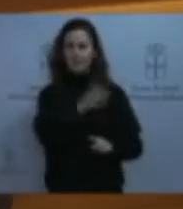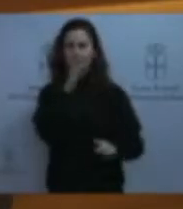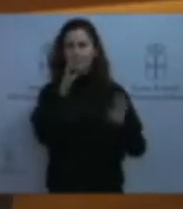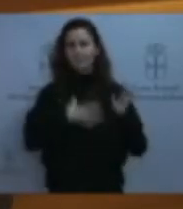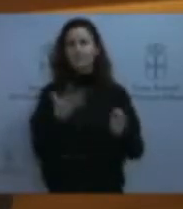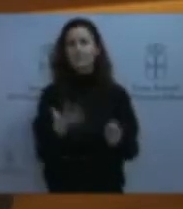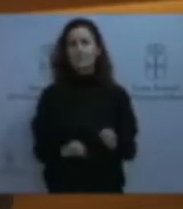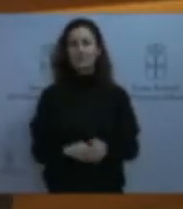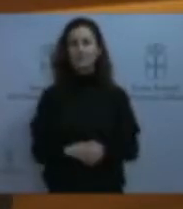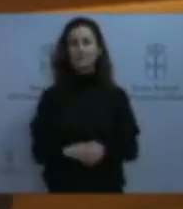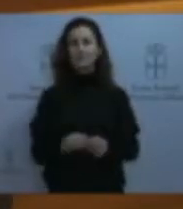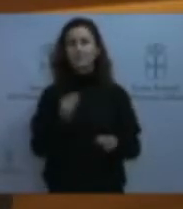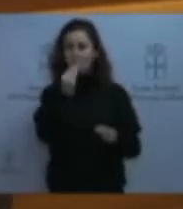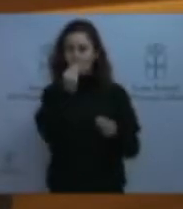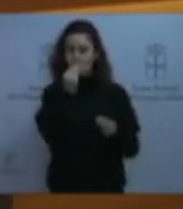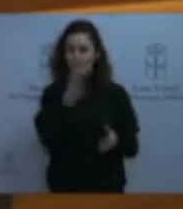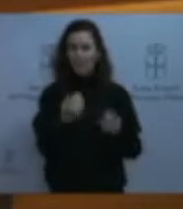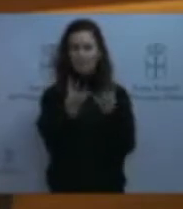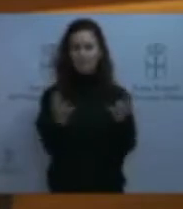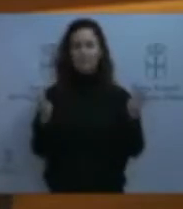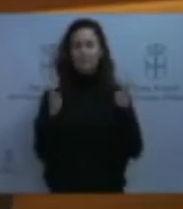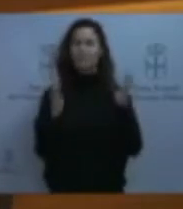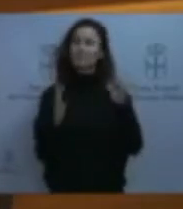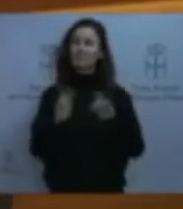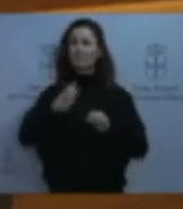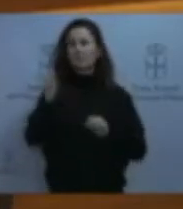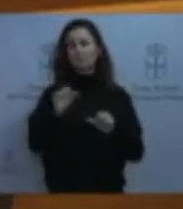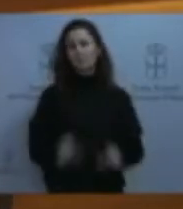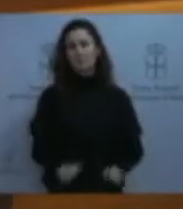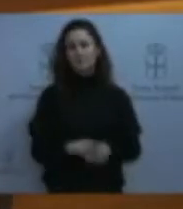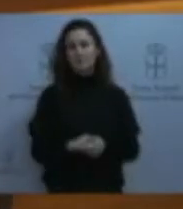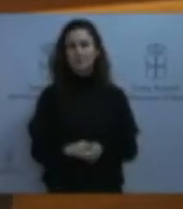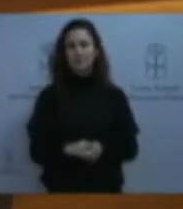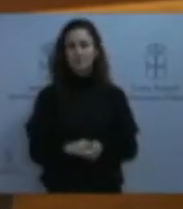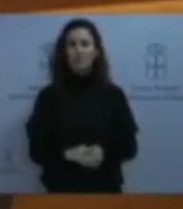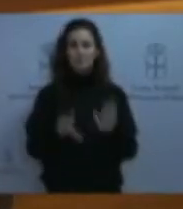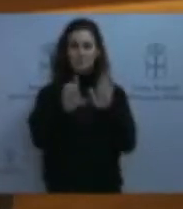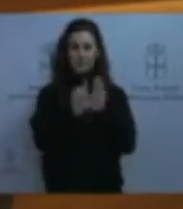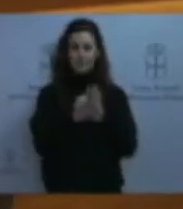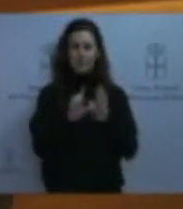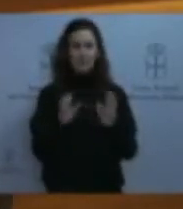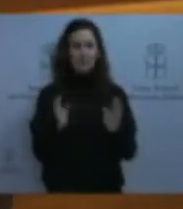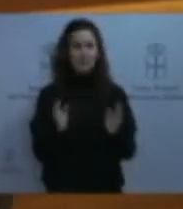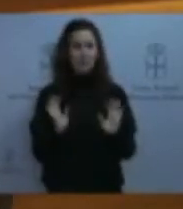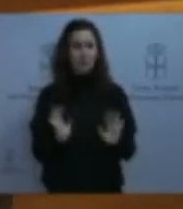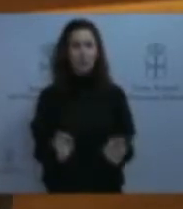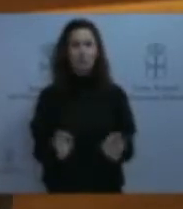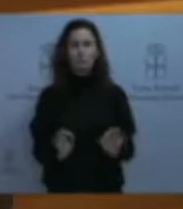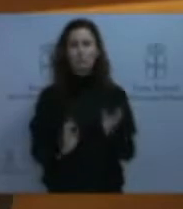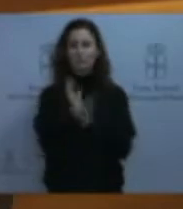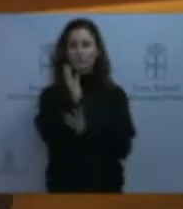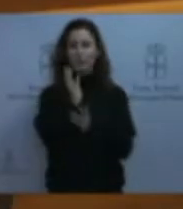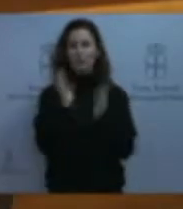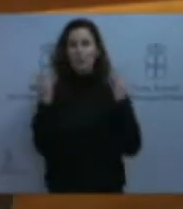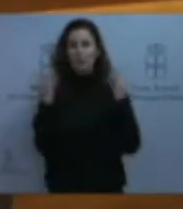haber mejorado los acotamientos, pero de otra manera. Una ley que no favorece la prevención de incendios forestales, el